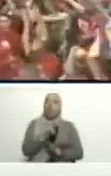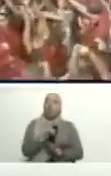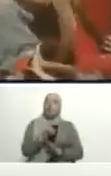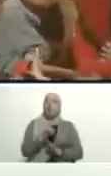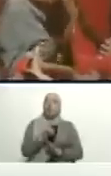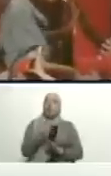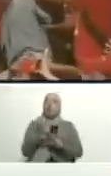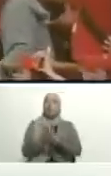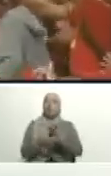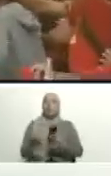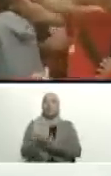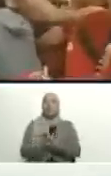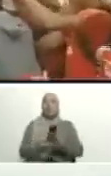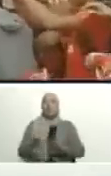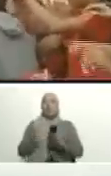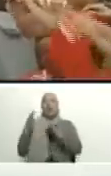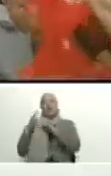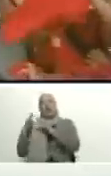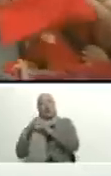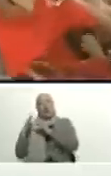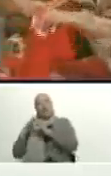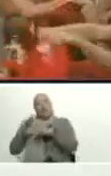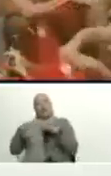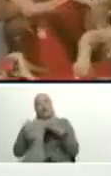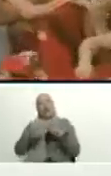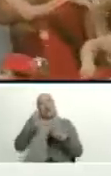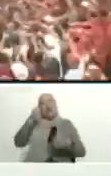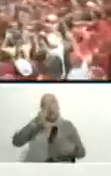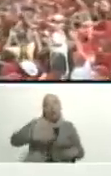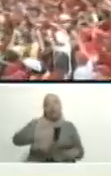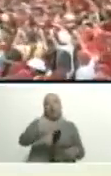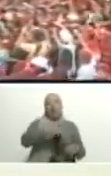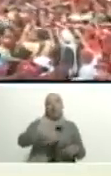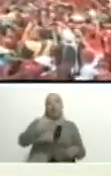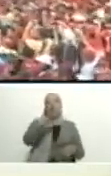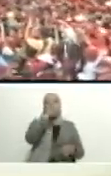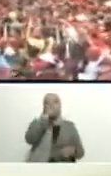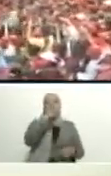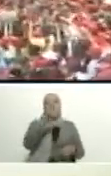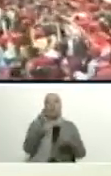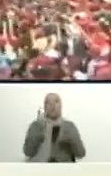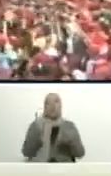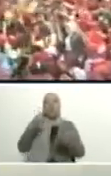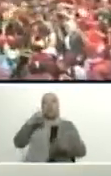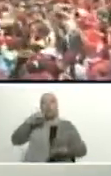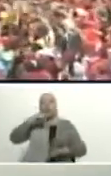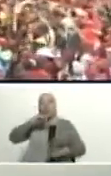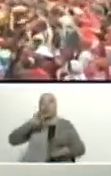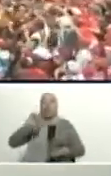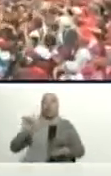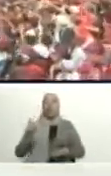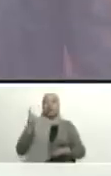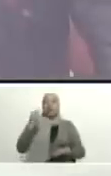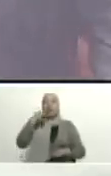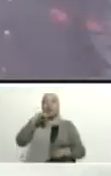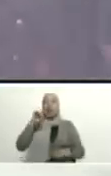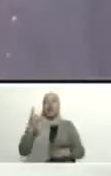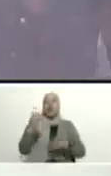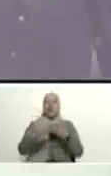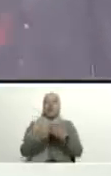de Sabaneta a Miraflores, del 1 de octubre al 7 de octubre.